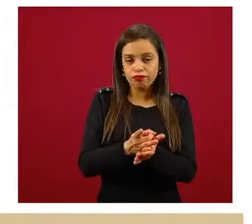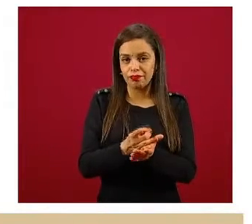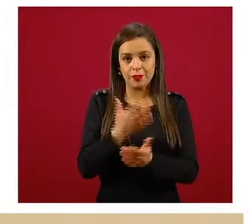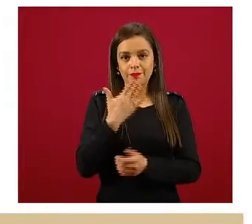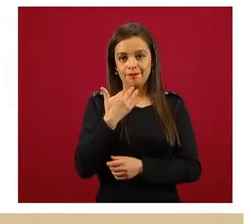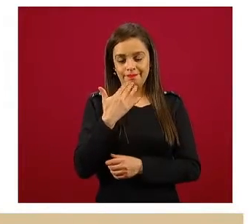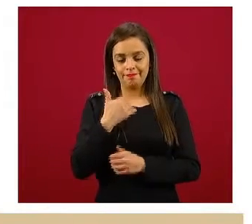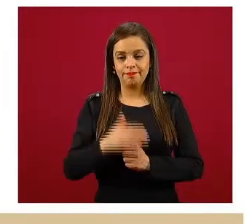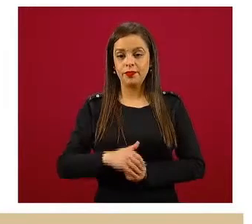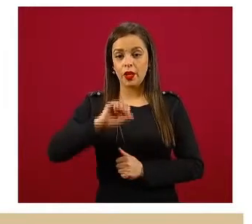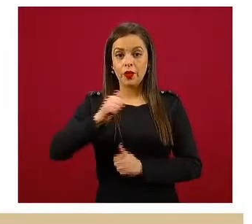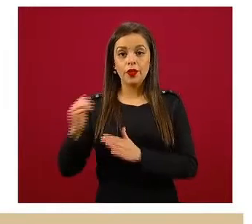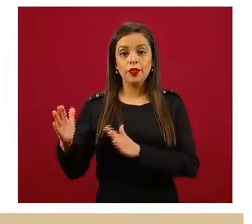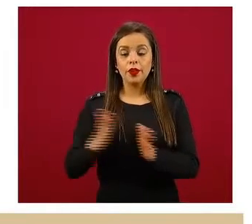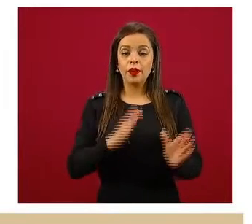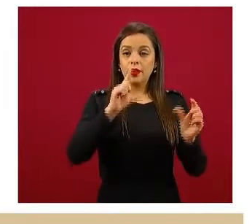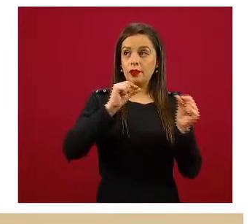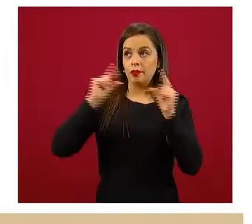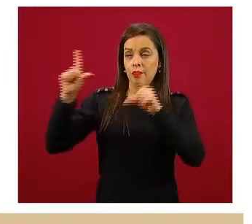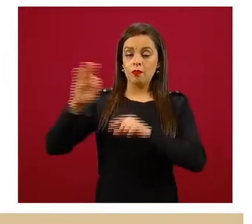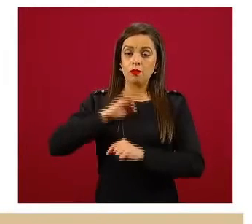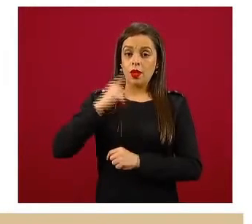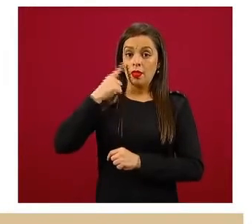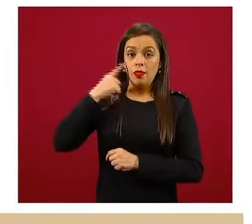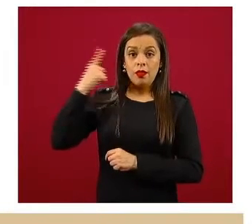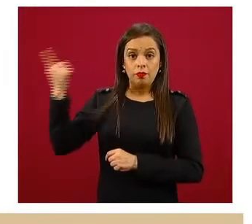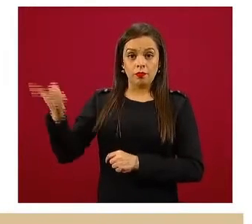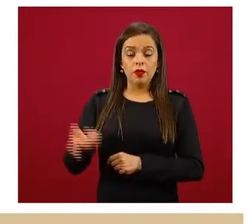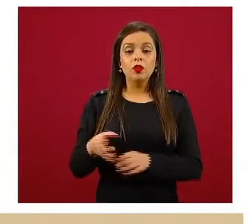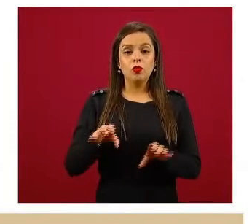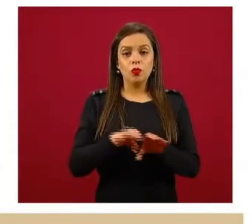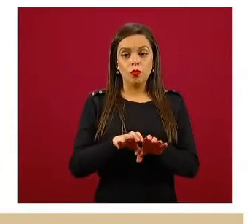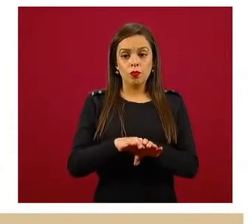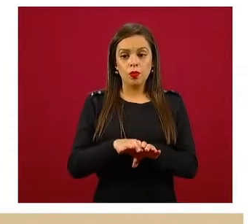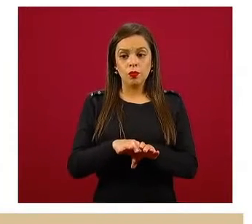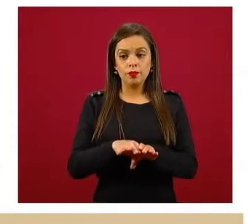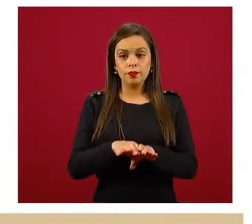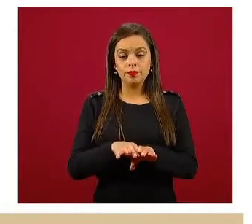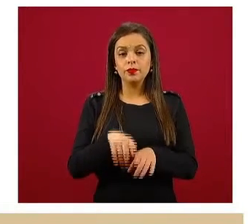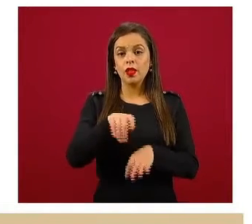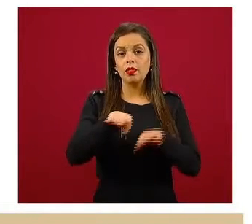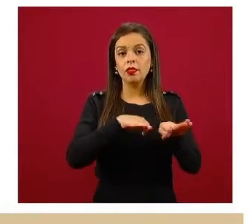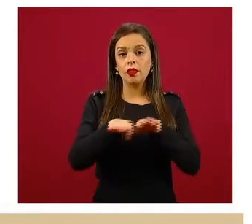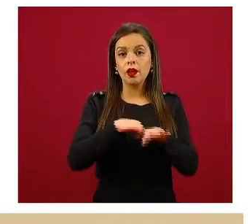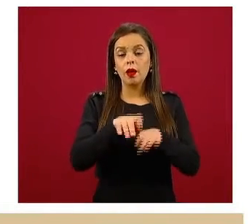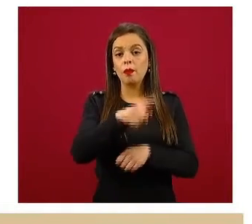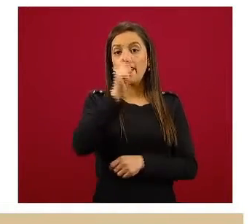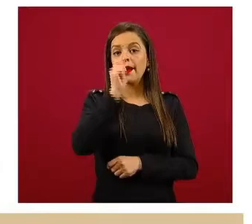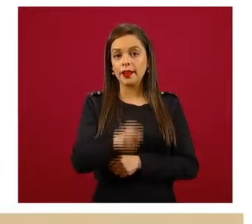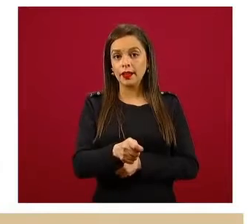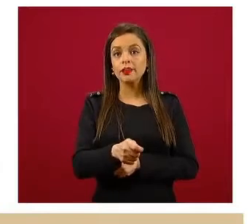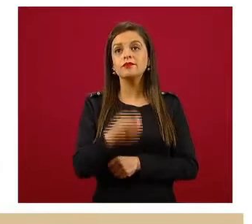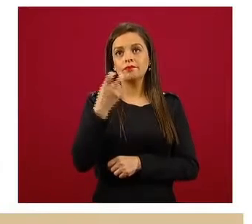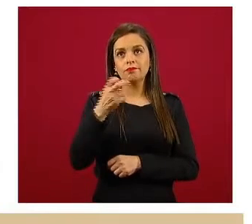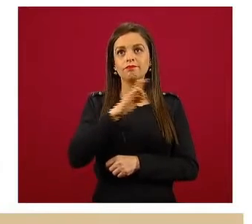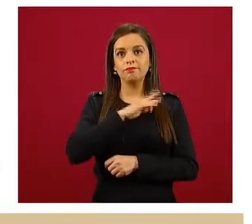diapositiva vemos también la ocupación a la cual desempeñaba. Aquí sí vemos que hay un